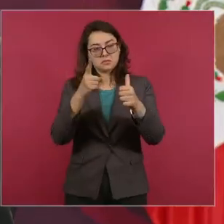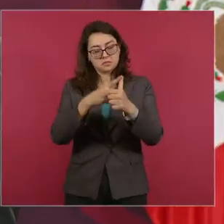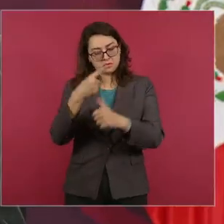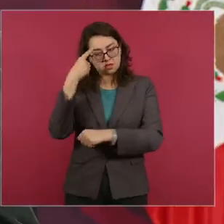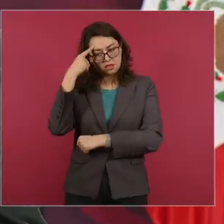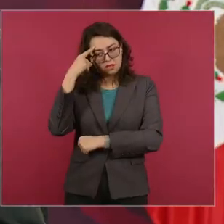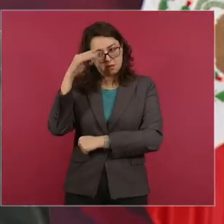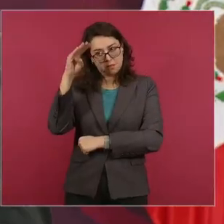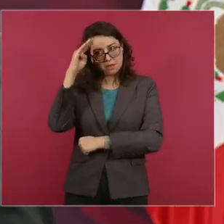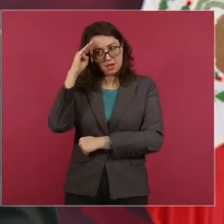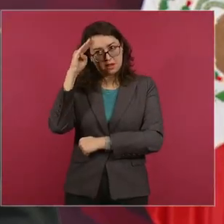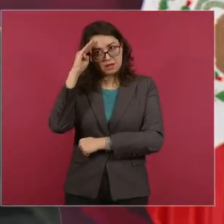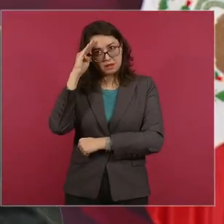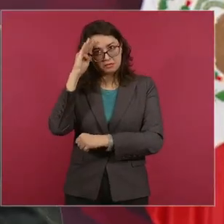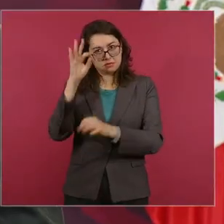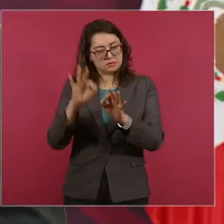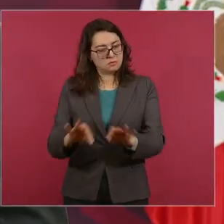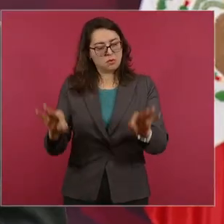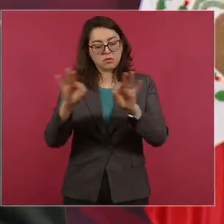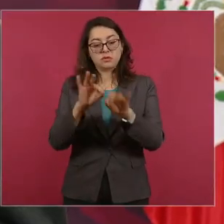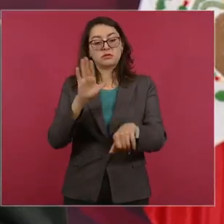sea el interés general